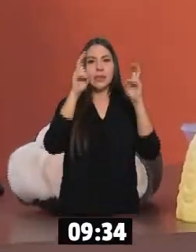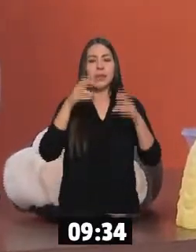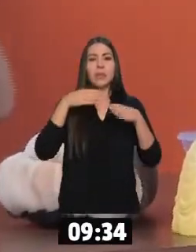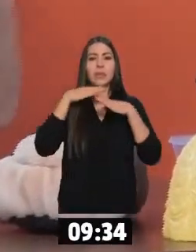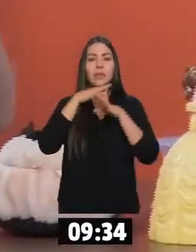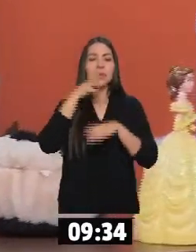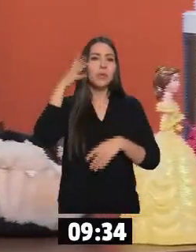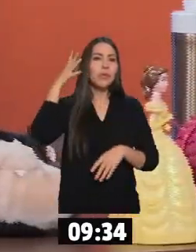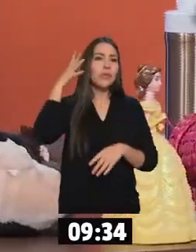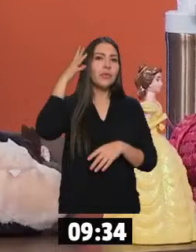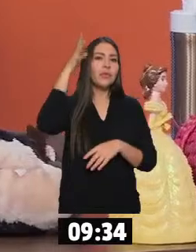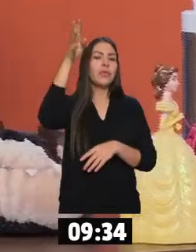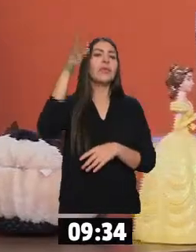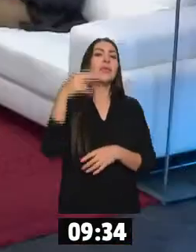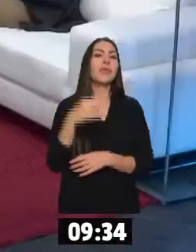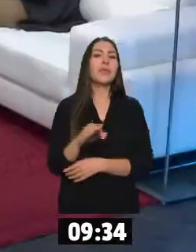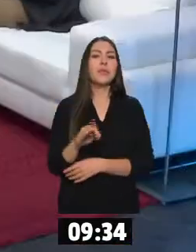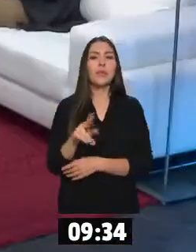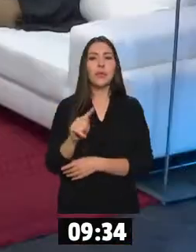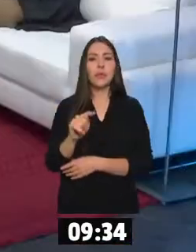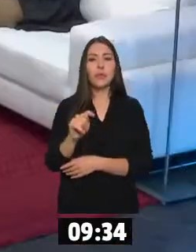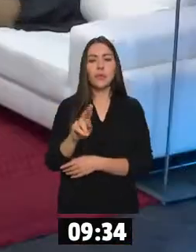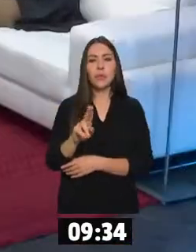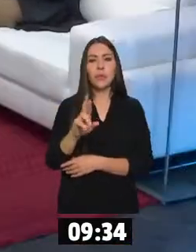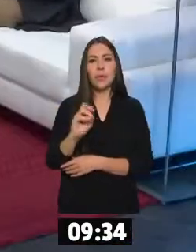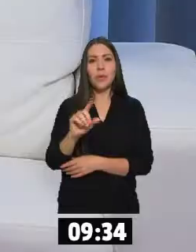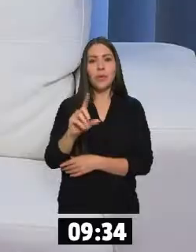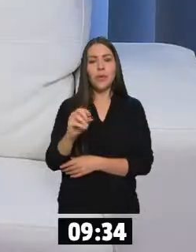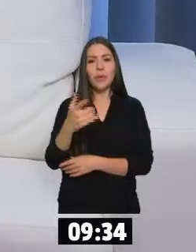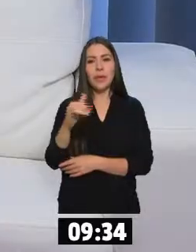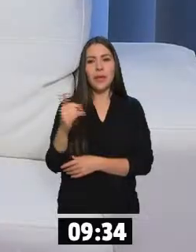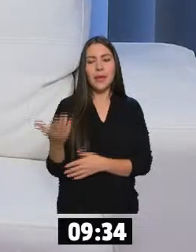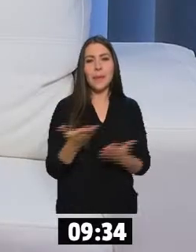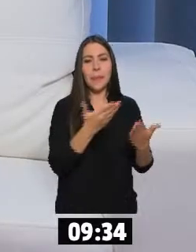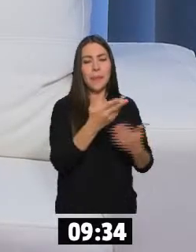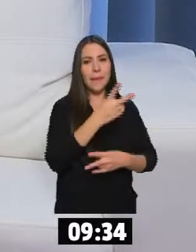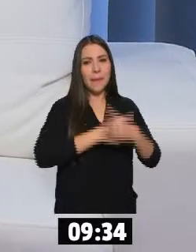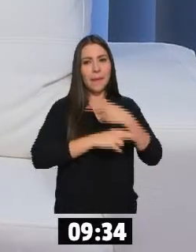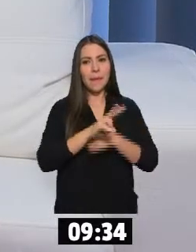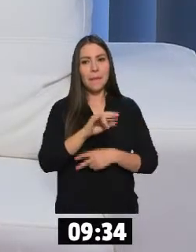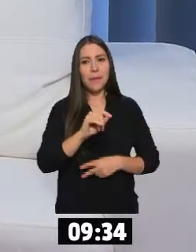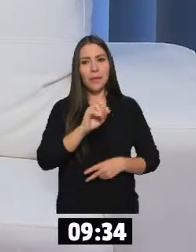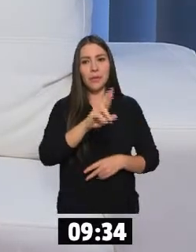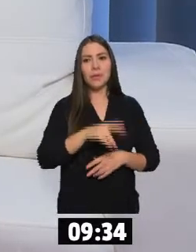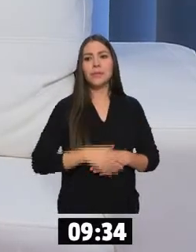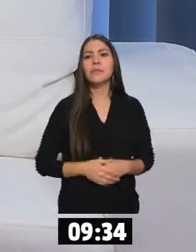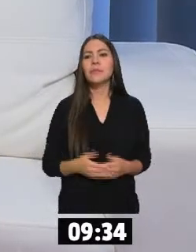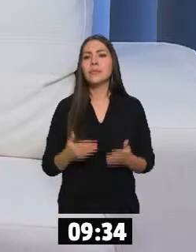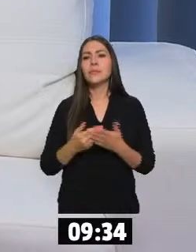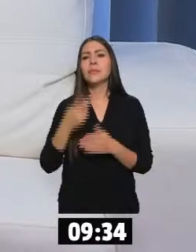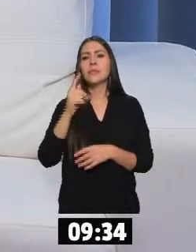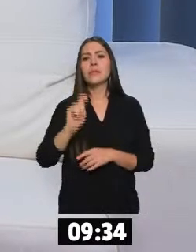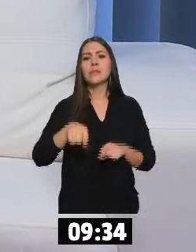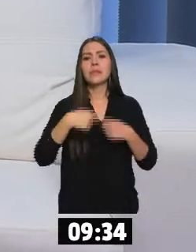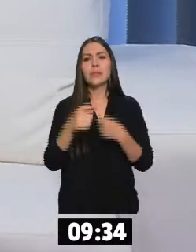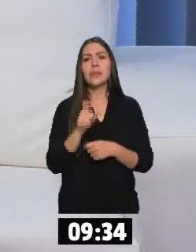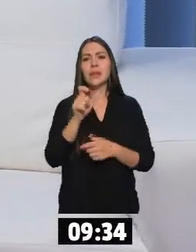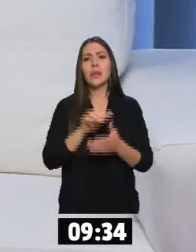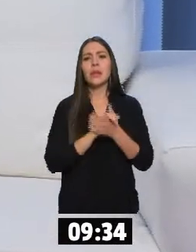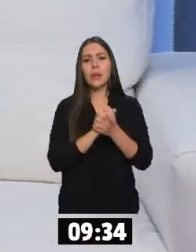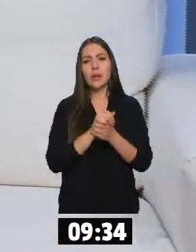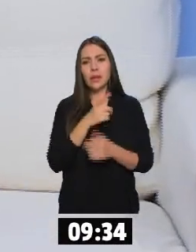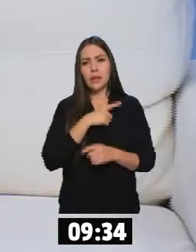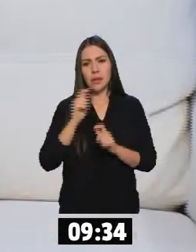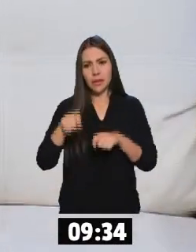Víctor Ronquillo. ¡Bravo, Víctor! Oigan, ya cúmplanle su tarjeta de la lotería. Es que han estado reocupados